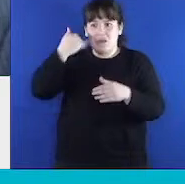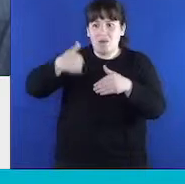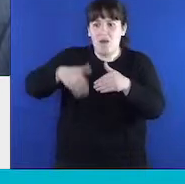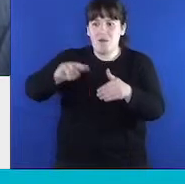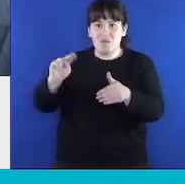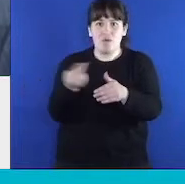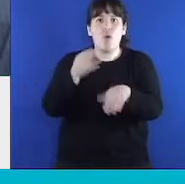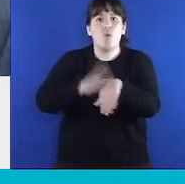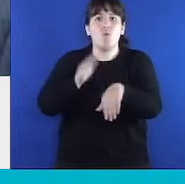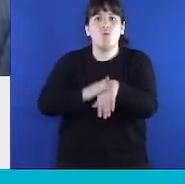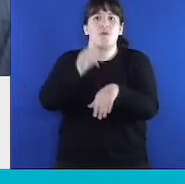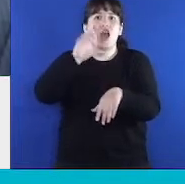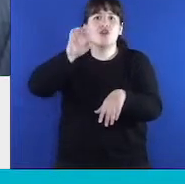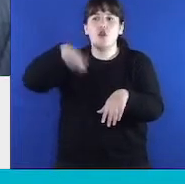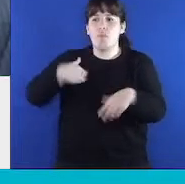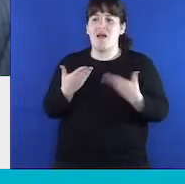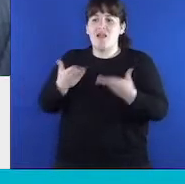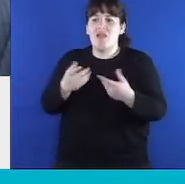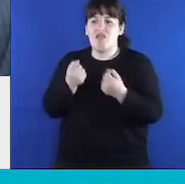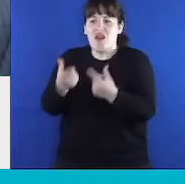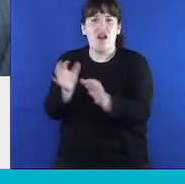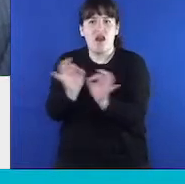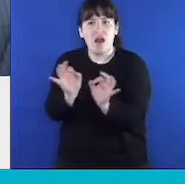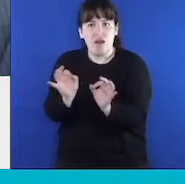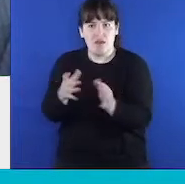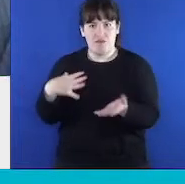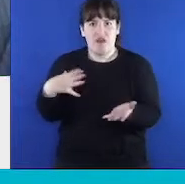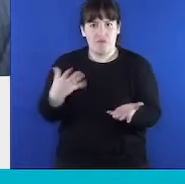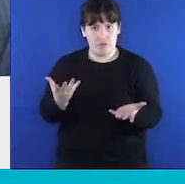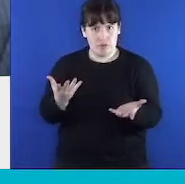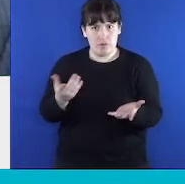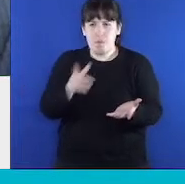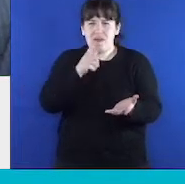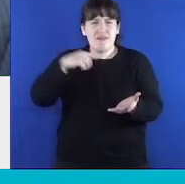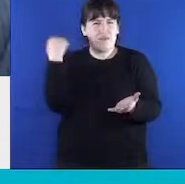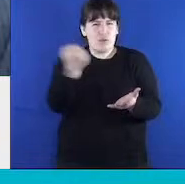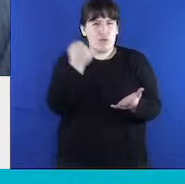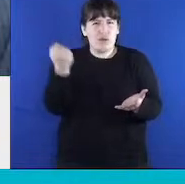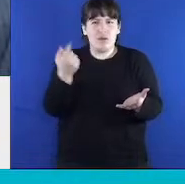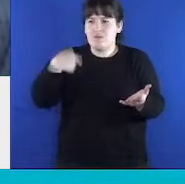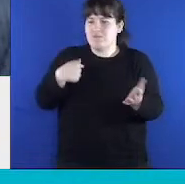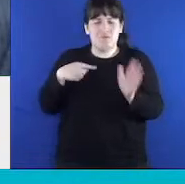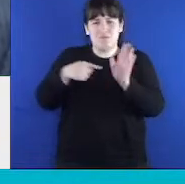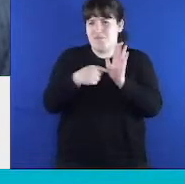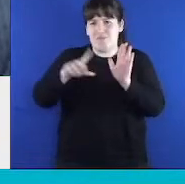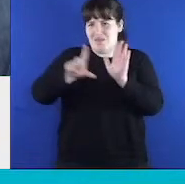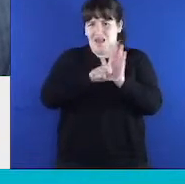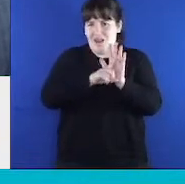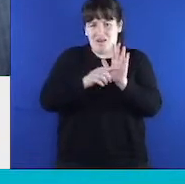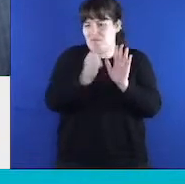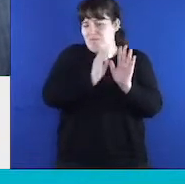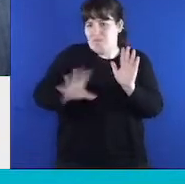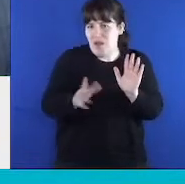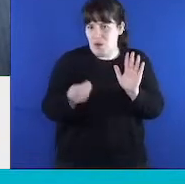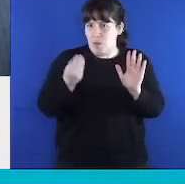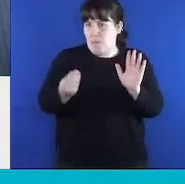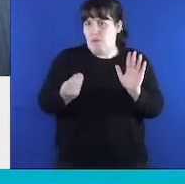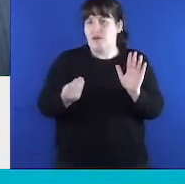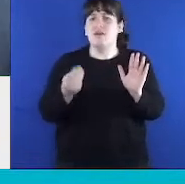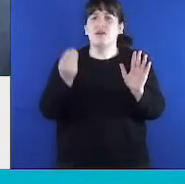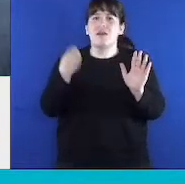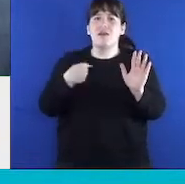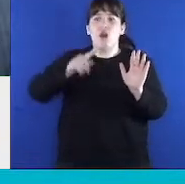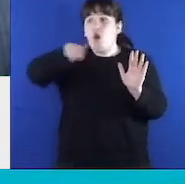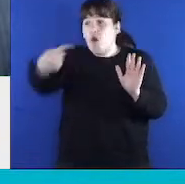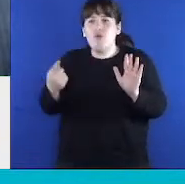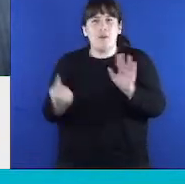Nos parece que es importante y es inoportuna esta ley en función de que hay otras prioridades en materia de salud que debe resolver